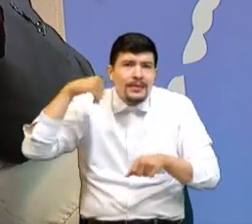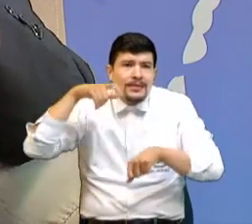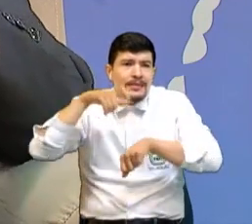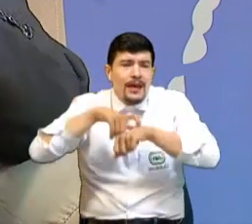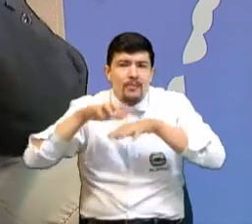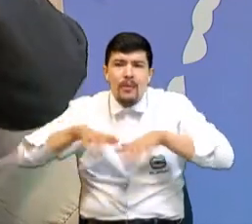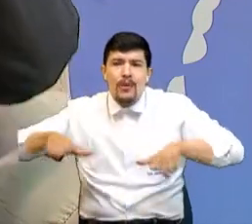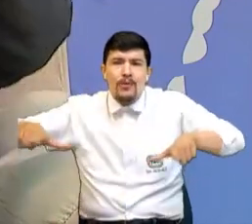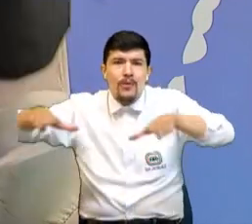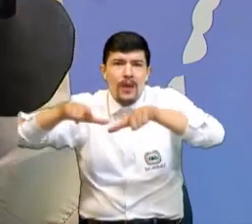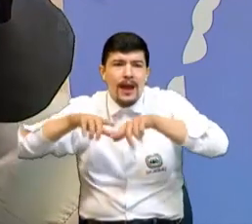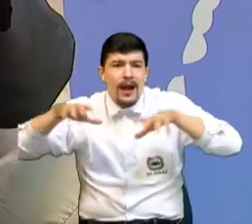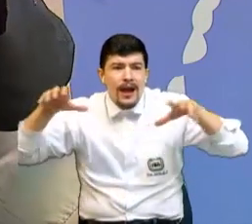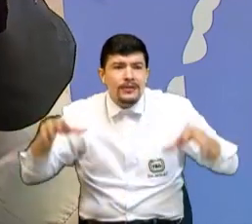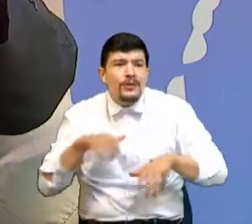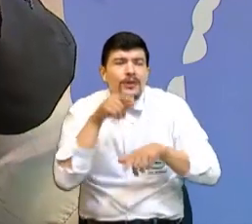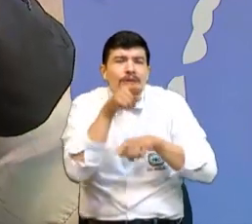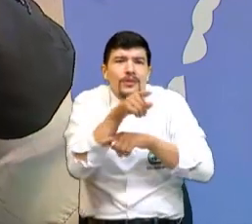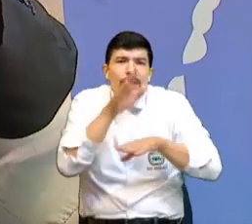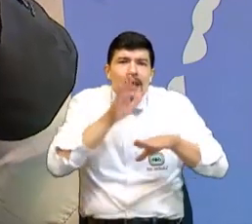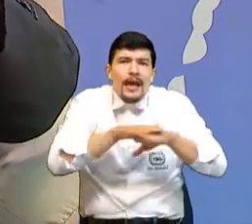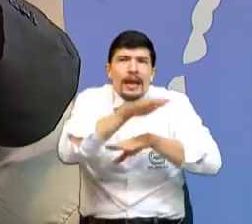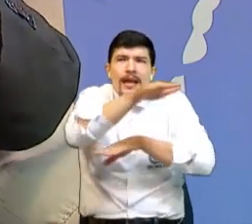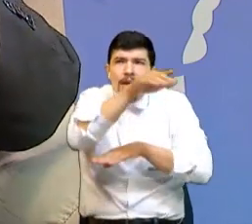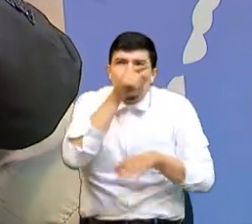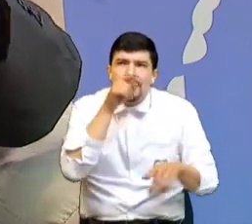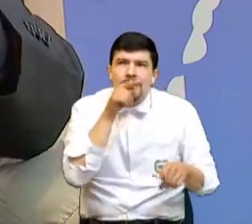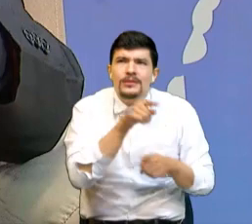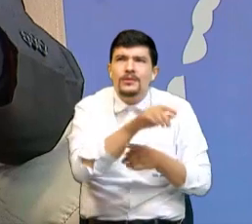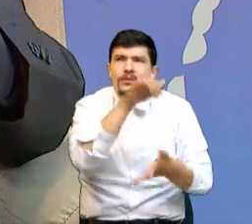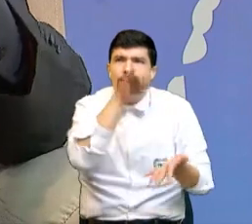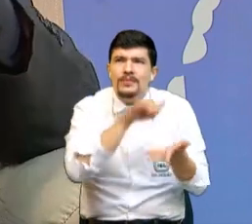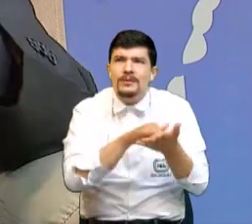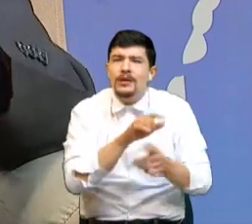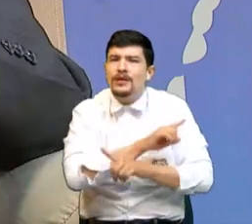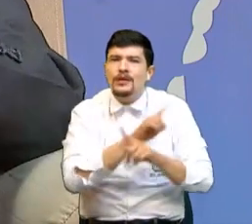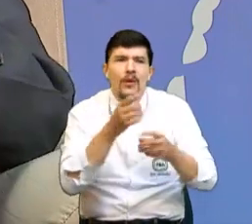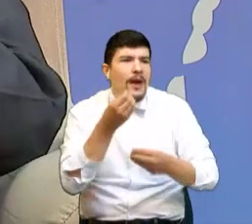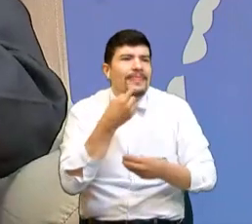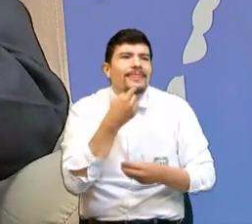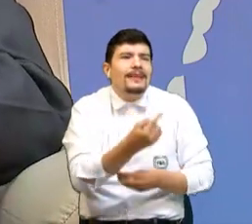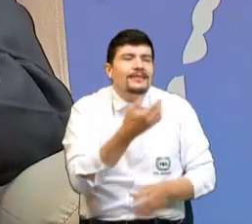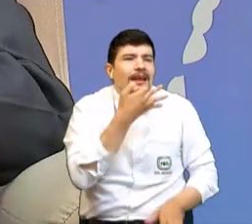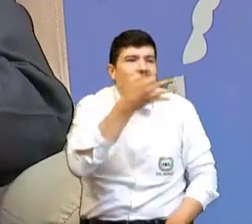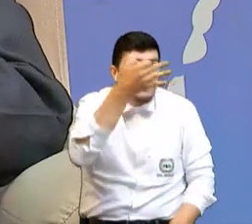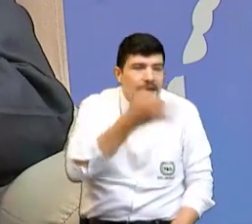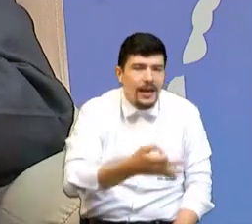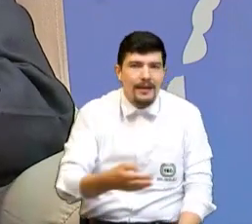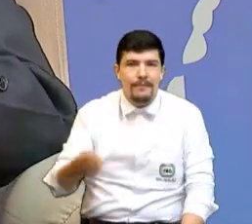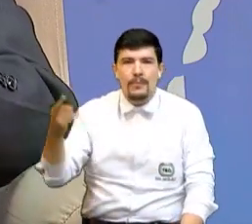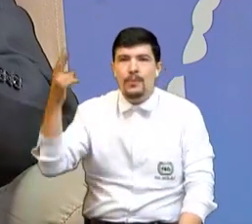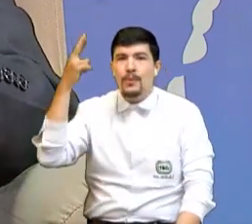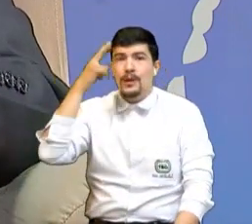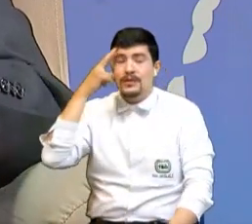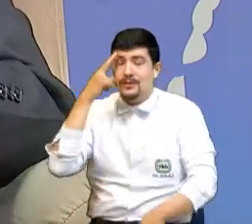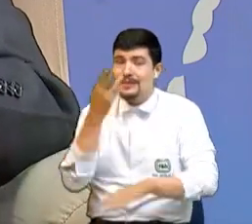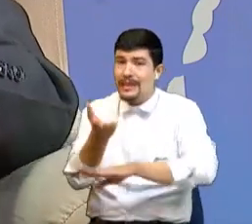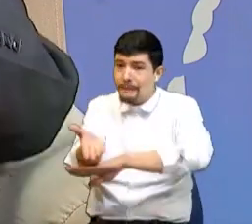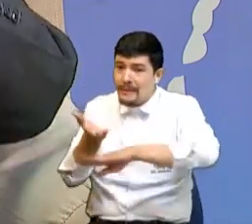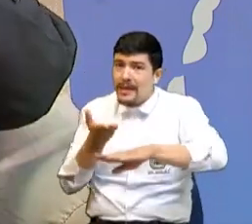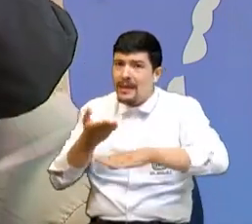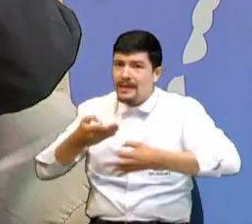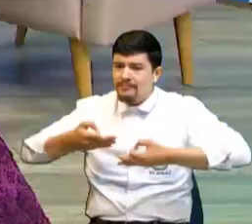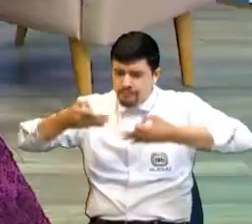temporoespaciales, unos hechos que los llevaron a faltar a la verdad. Es ahí donde yo digo que se exige